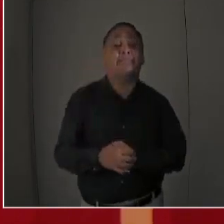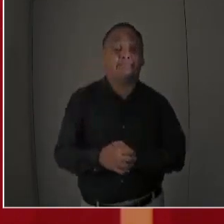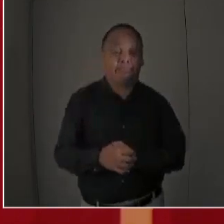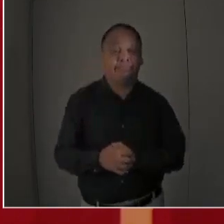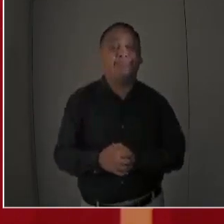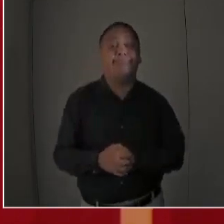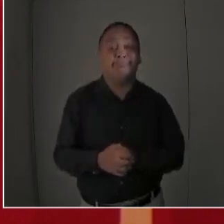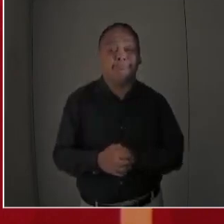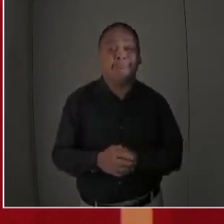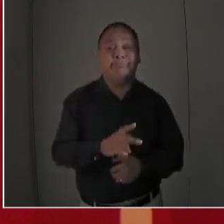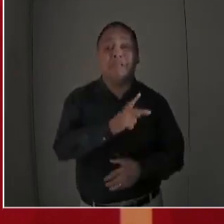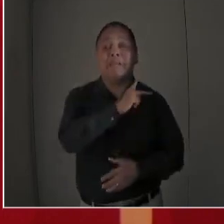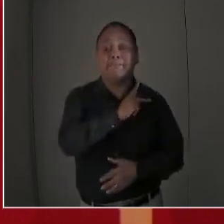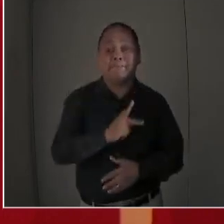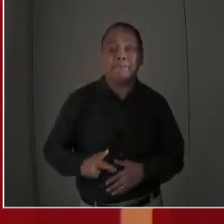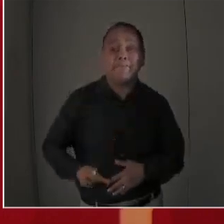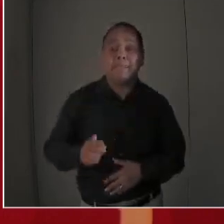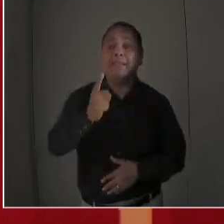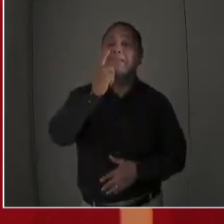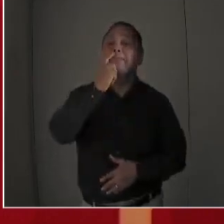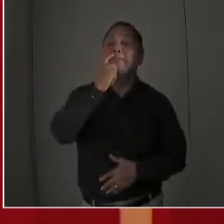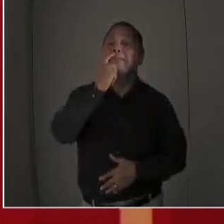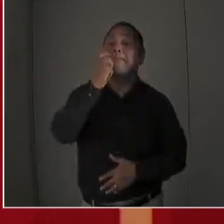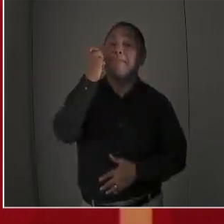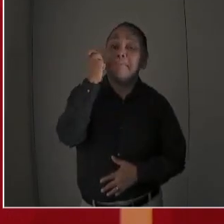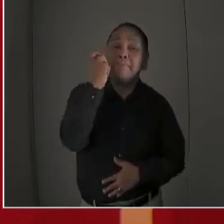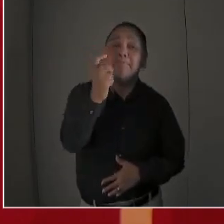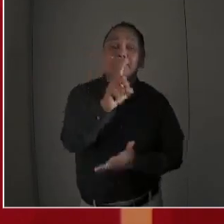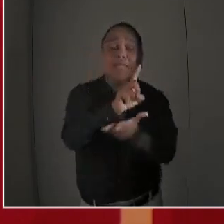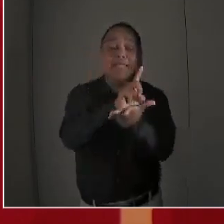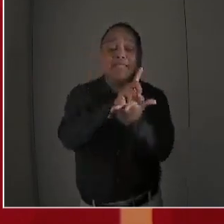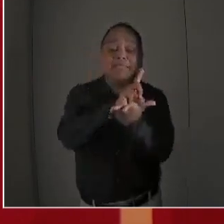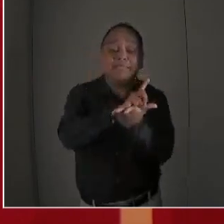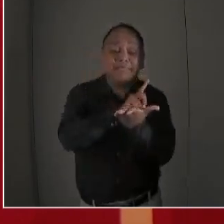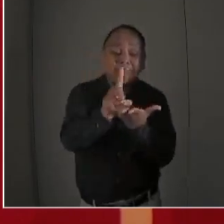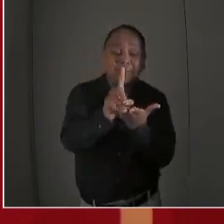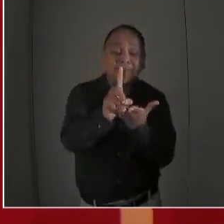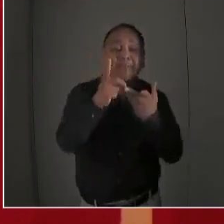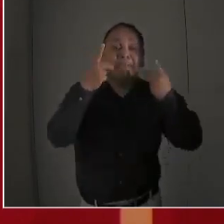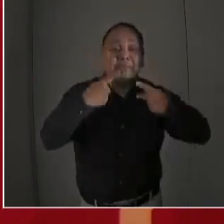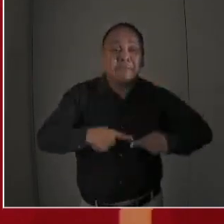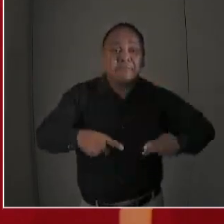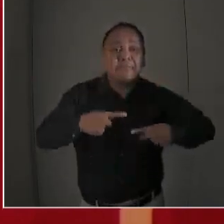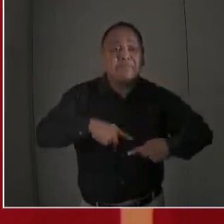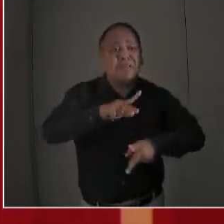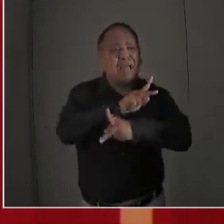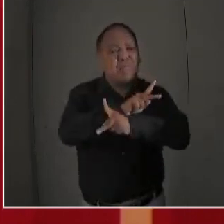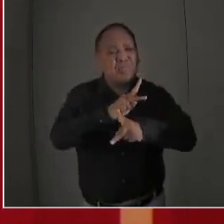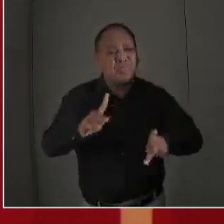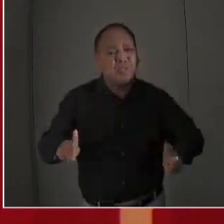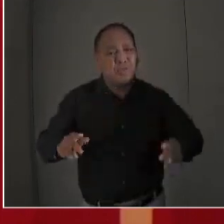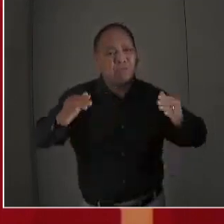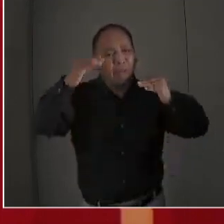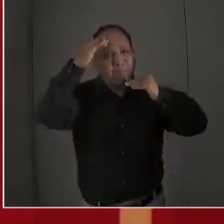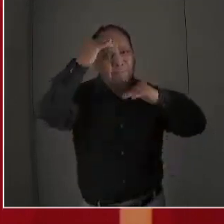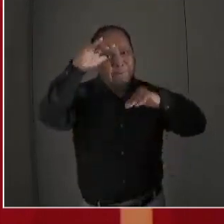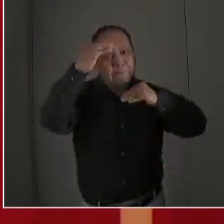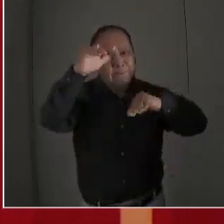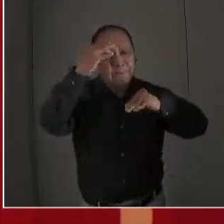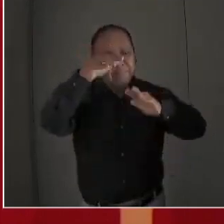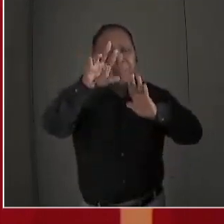Manuel logramos que esos derechos fueran para todas las personas adultas